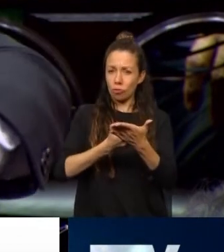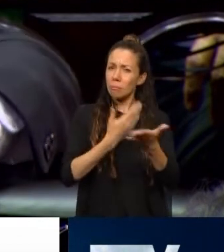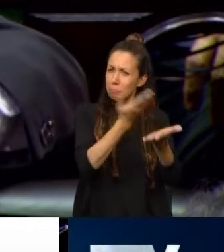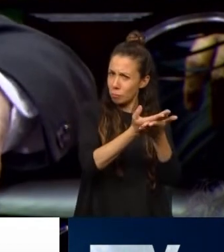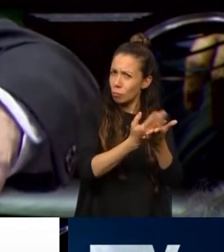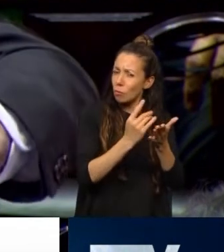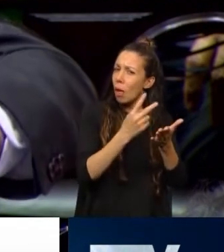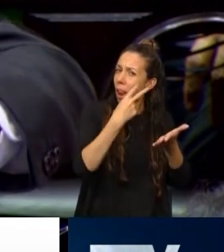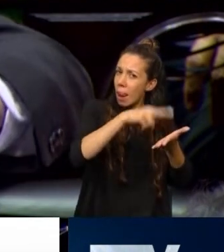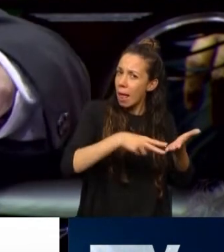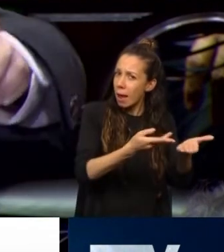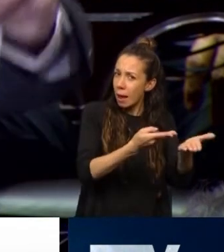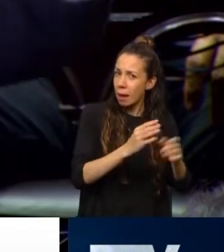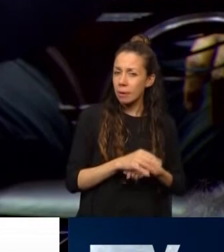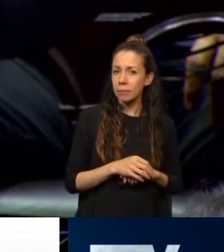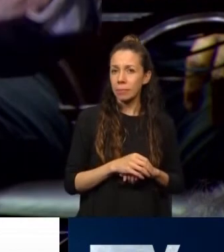entre mayo